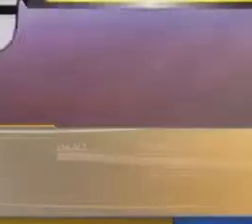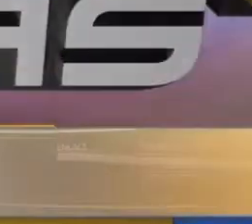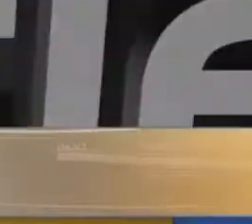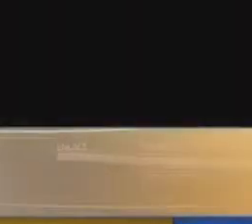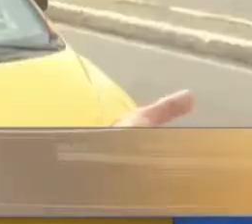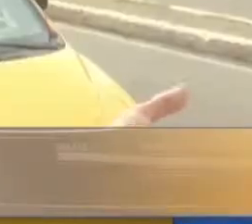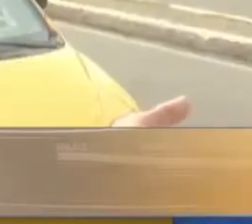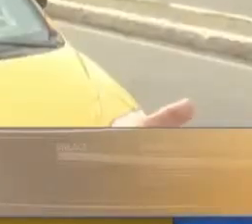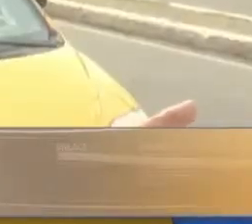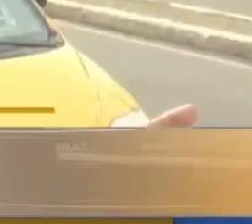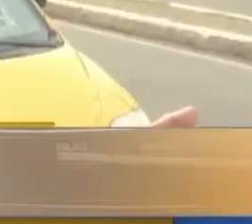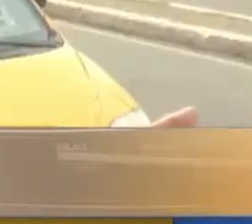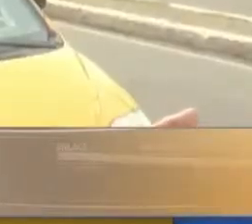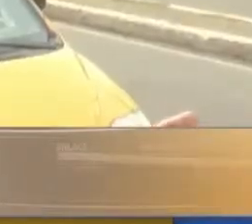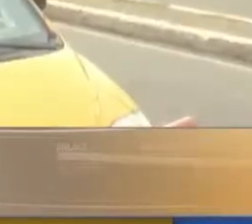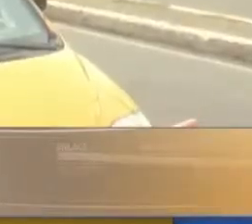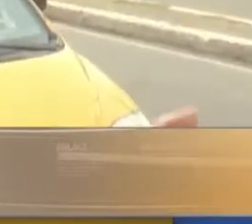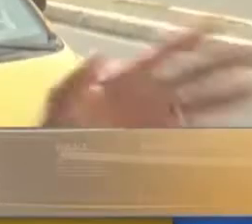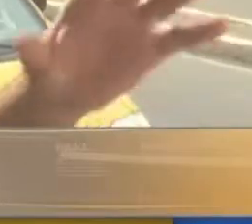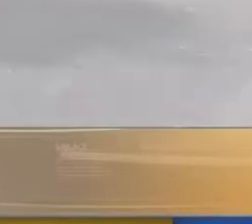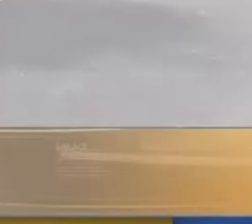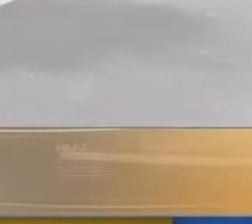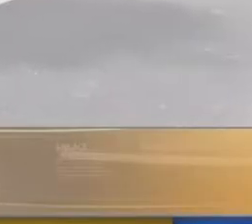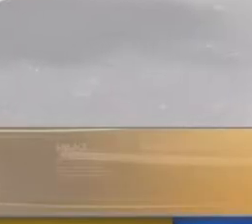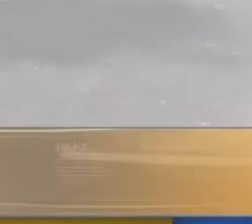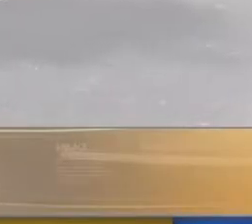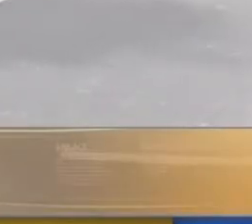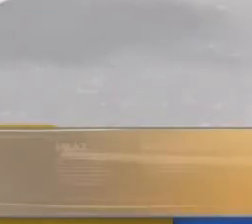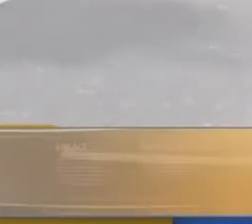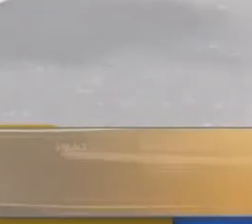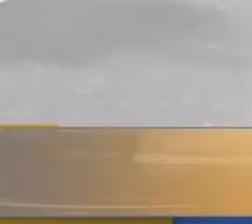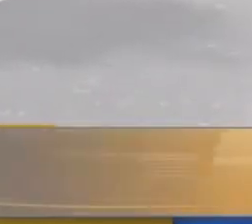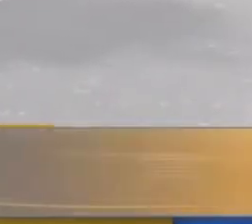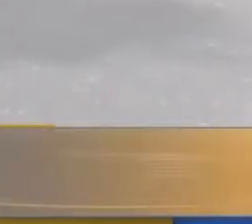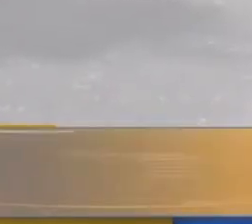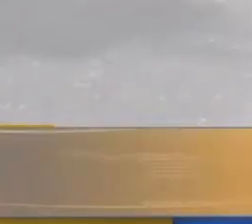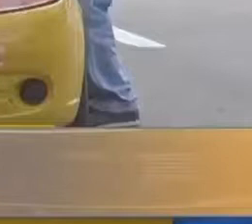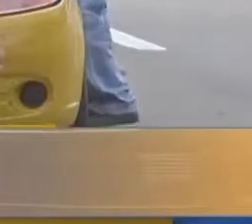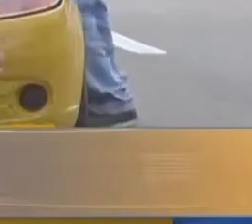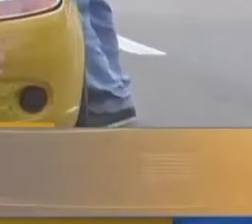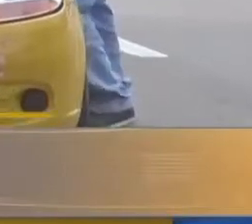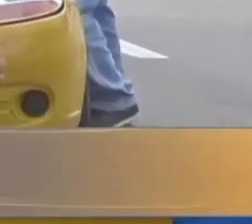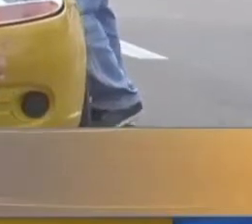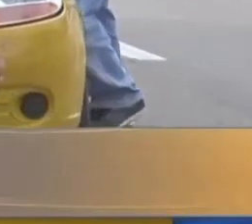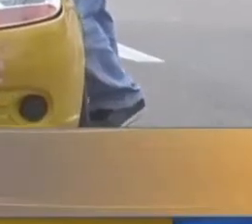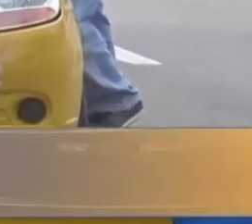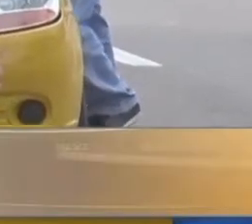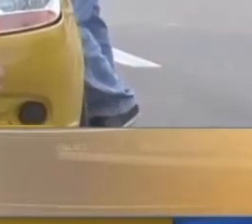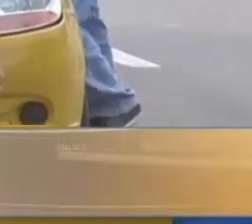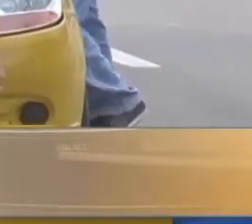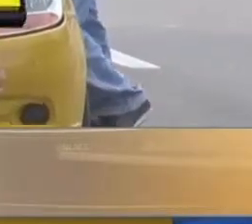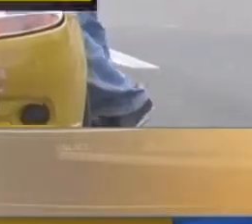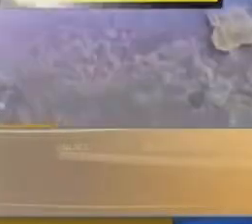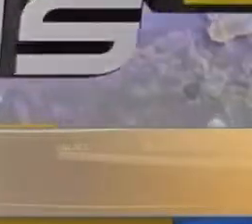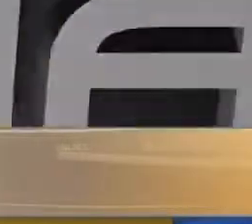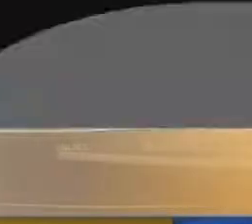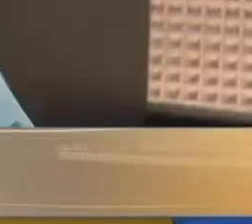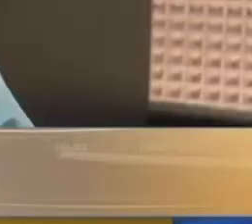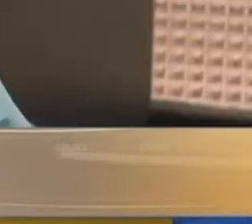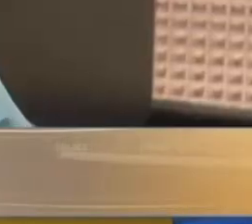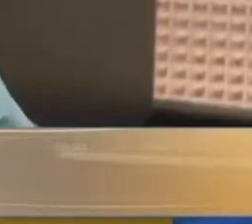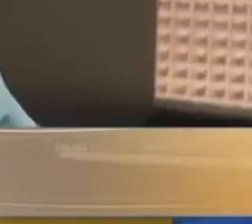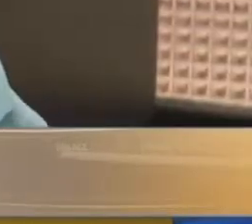el hecho. Taxistas de la ciudad responden a acusaciones de transportadores informales. Hacen un llamado a la prudencia y a usar el transporte público